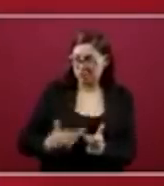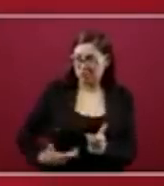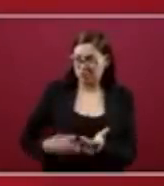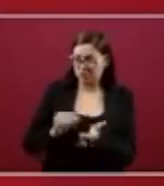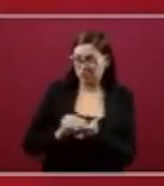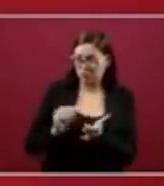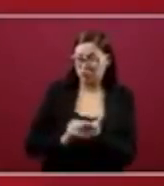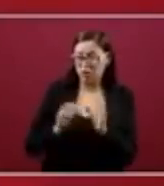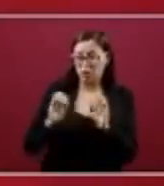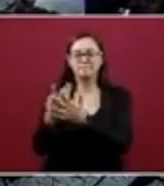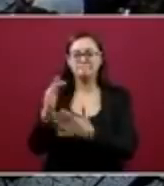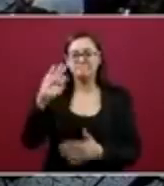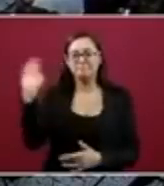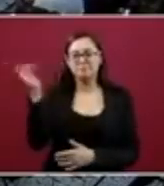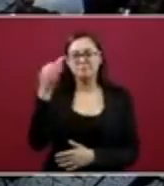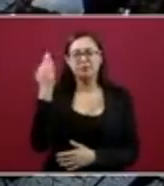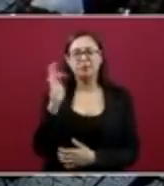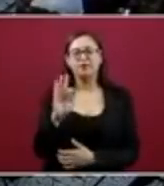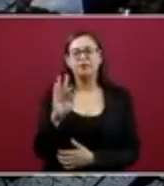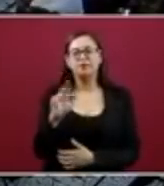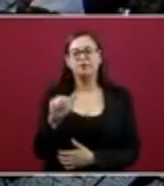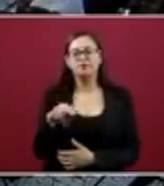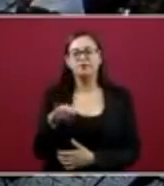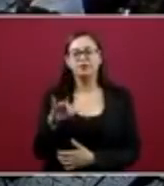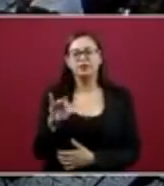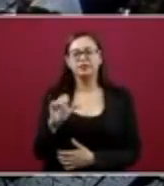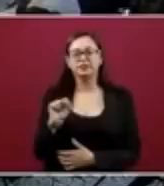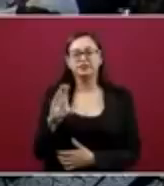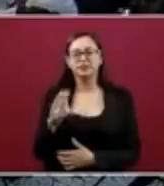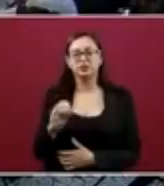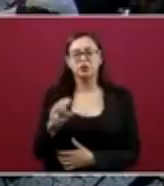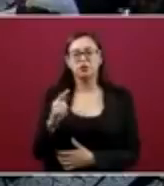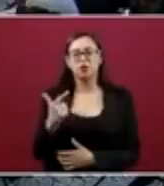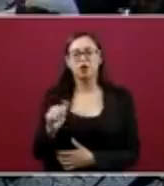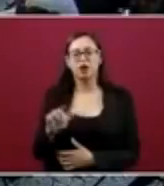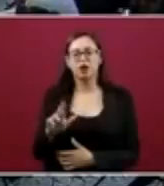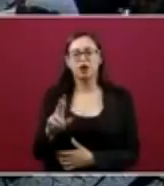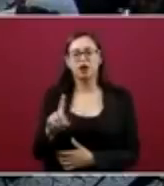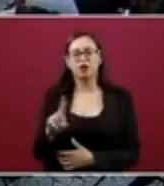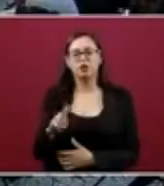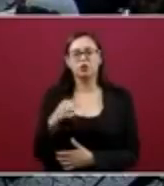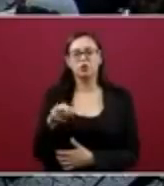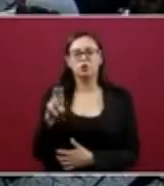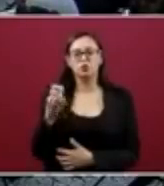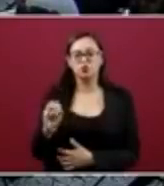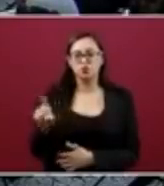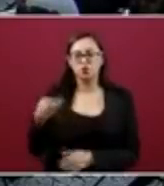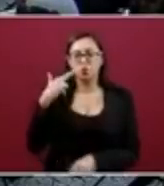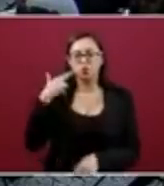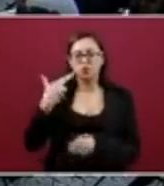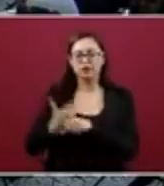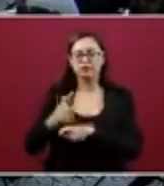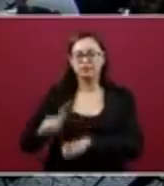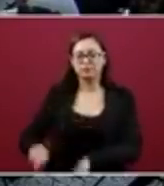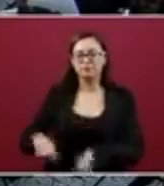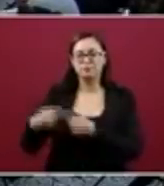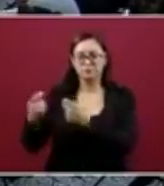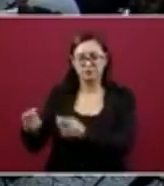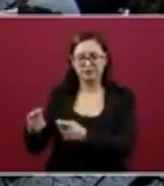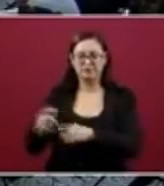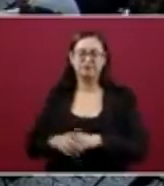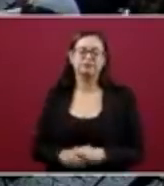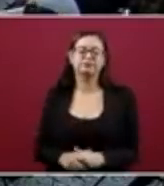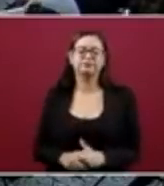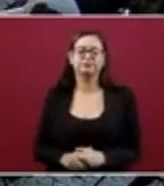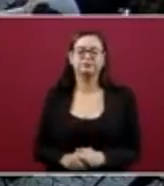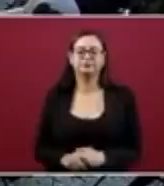que renuncie. En conferencia matutina este 11 de marzo, el presidente anunció que ya se cumplió el decreto del cierre de la colonia